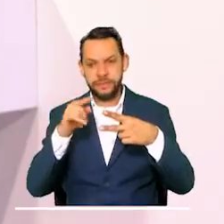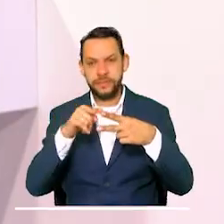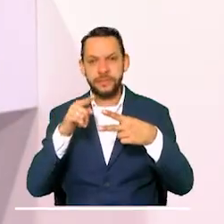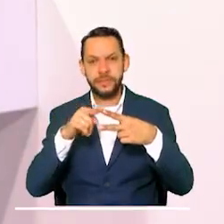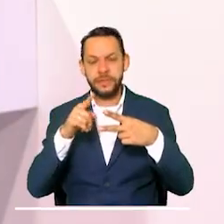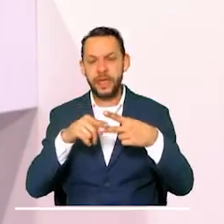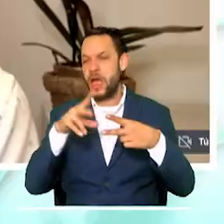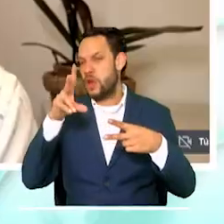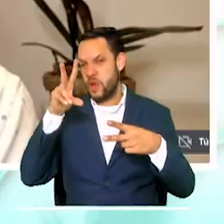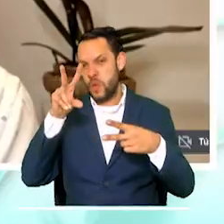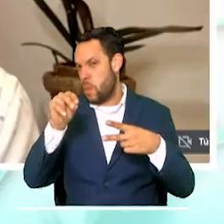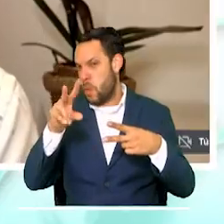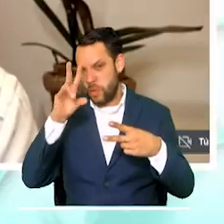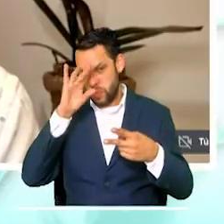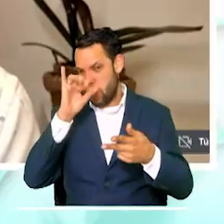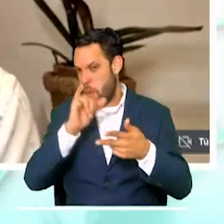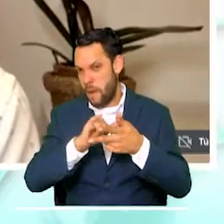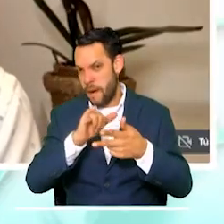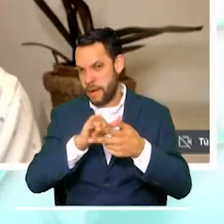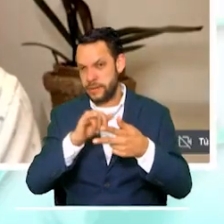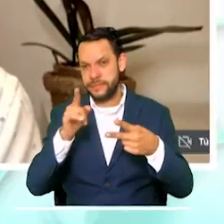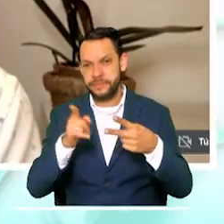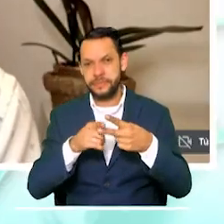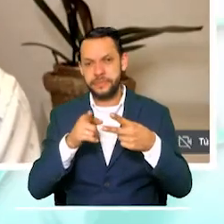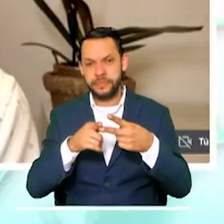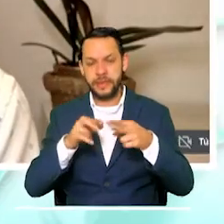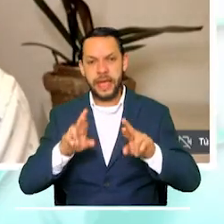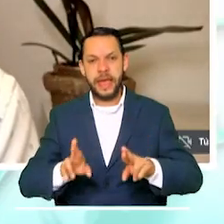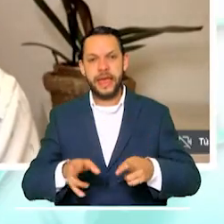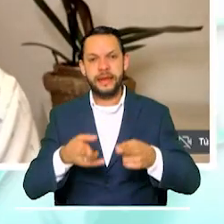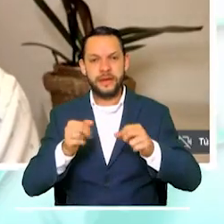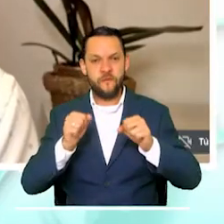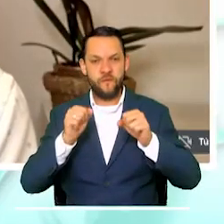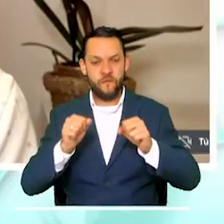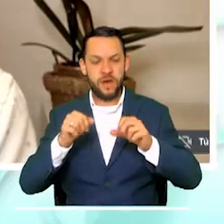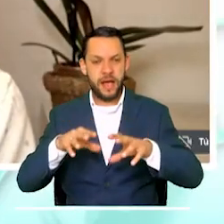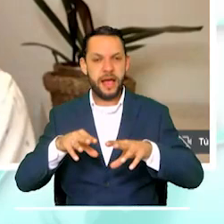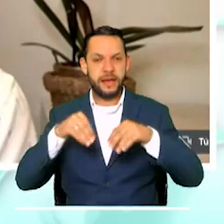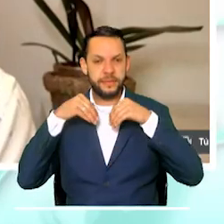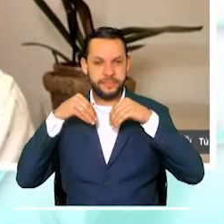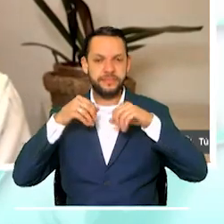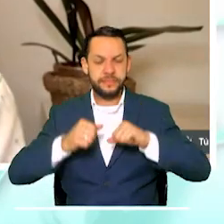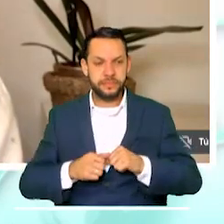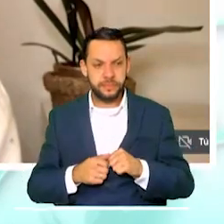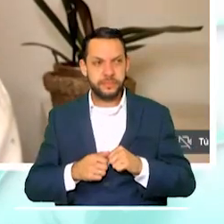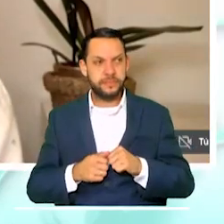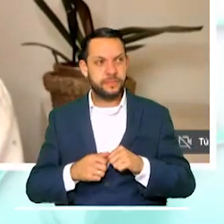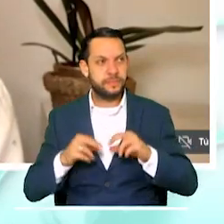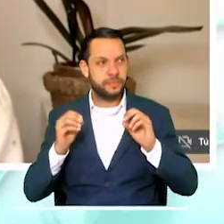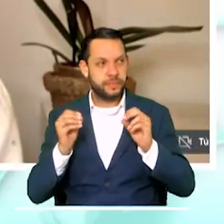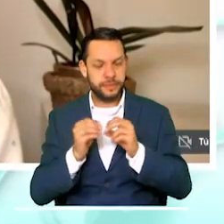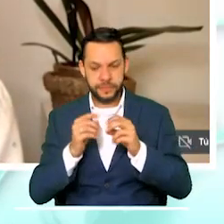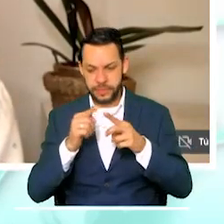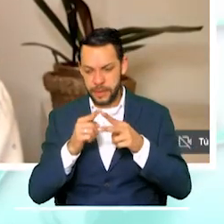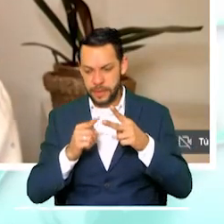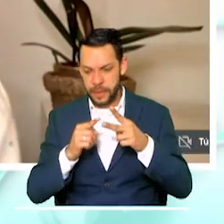Negación. Y el segundo, resistencia. Negación, resistencia. Ya tienen